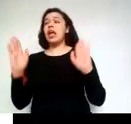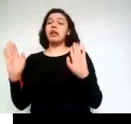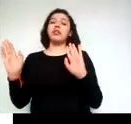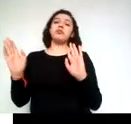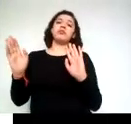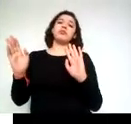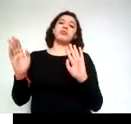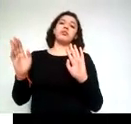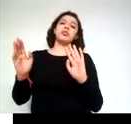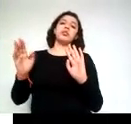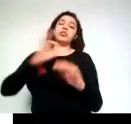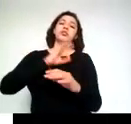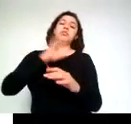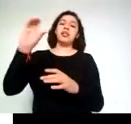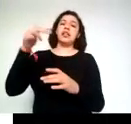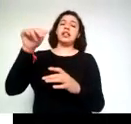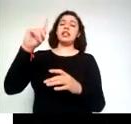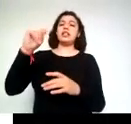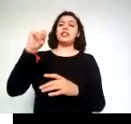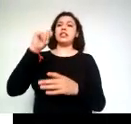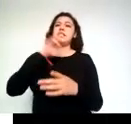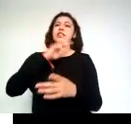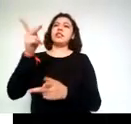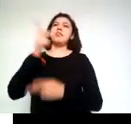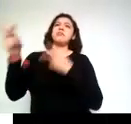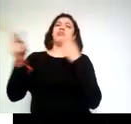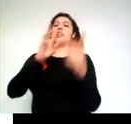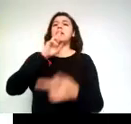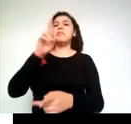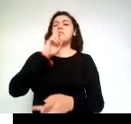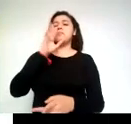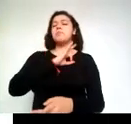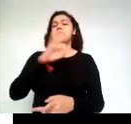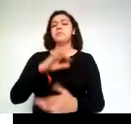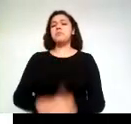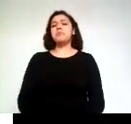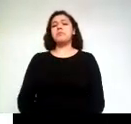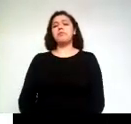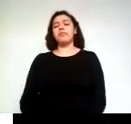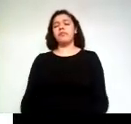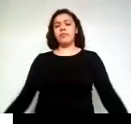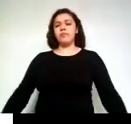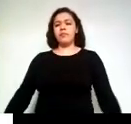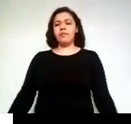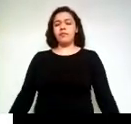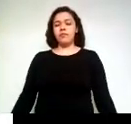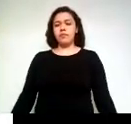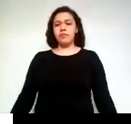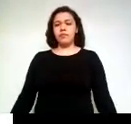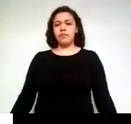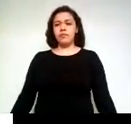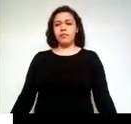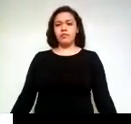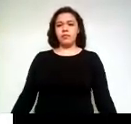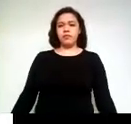puedes ir leyendo en el chat, por favor. Tenemos todavía algunos minutos para contestar. Algunas Perfecto. Preguntas que quisieran ayudarnos, por favor. Ok, vamos a